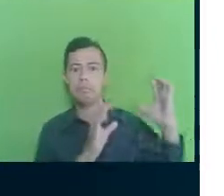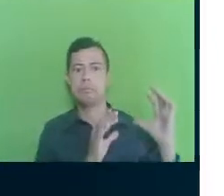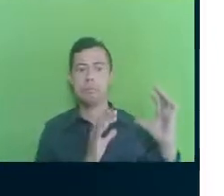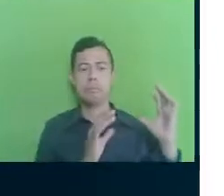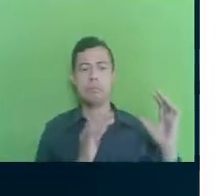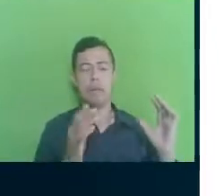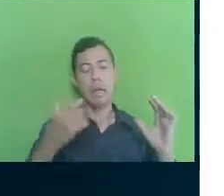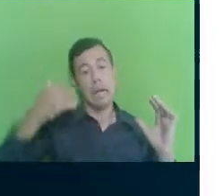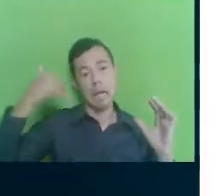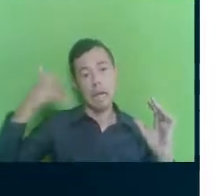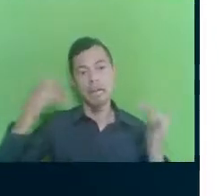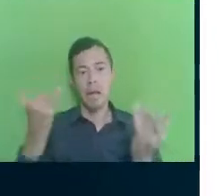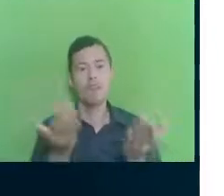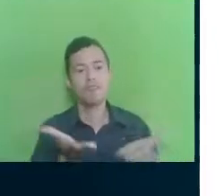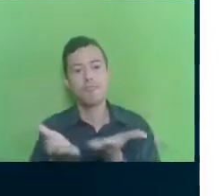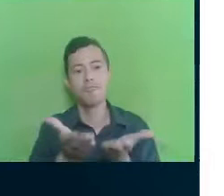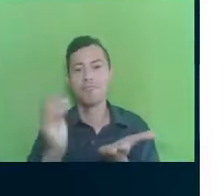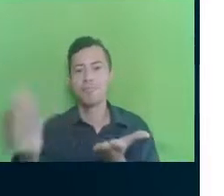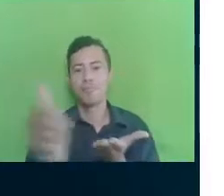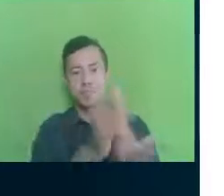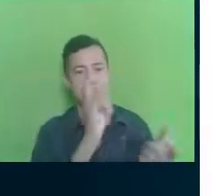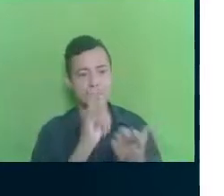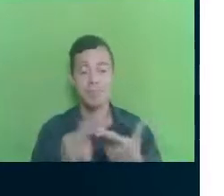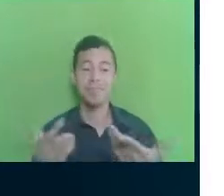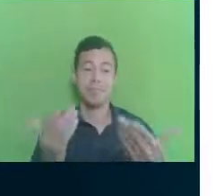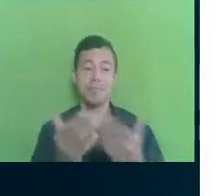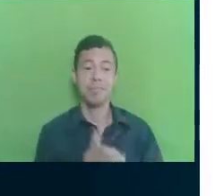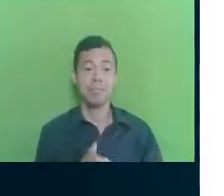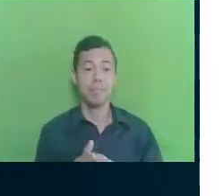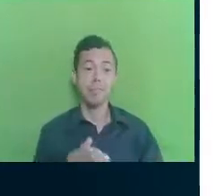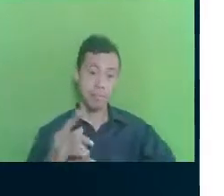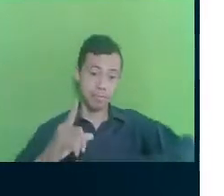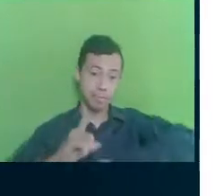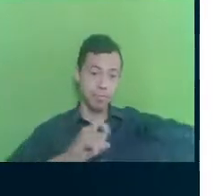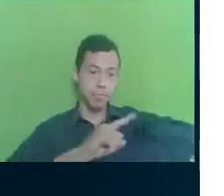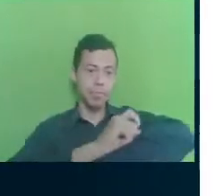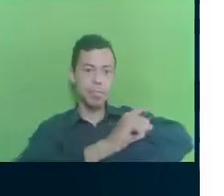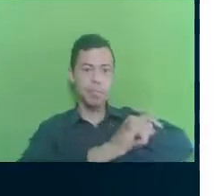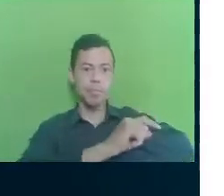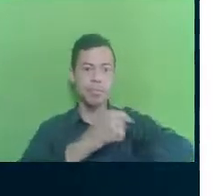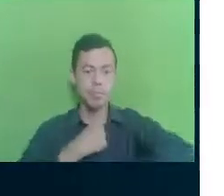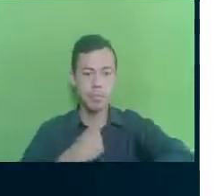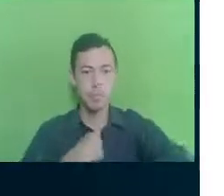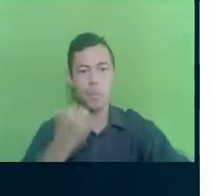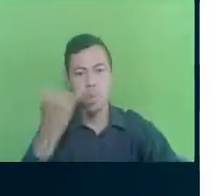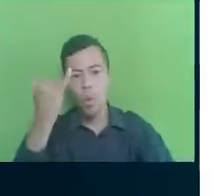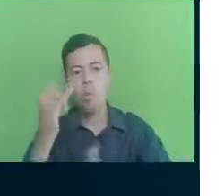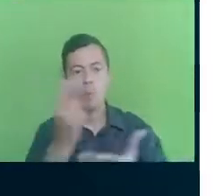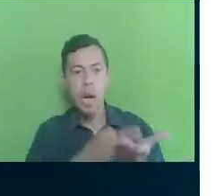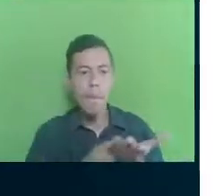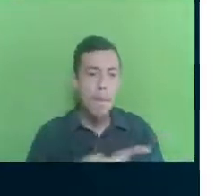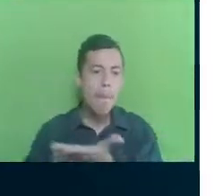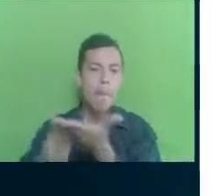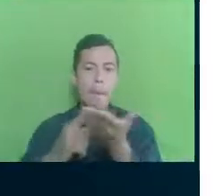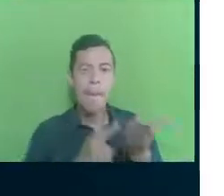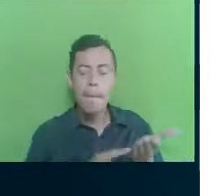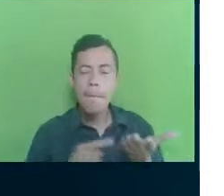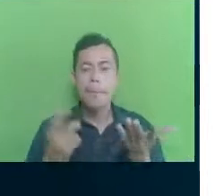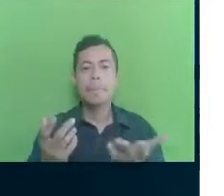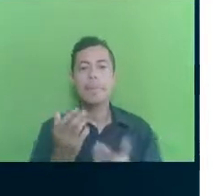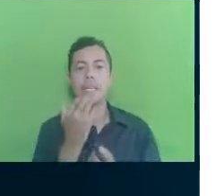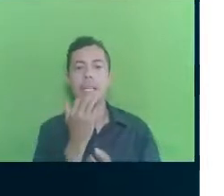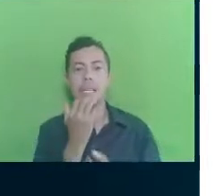existía. Entonces, uno de los focos que realmente buscamos desde Google es tratar de democratizar la inteligencia artificial. Y vamos a hablar un